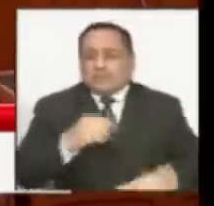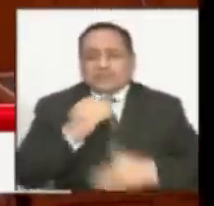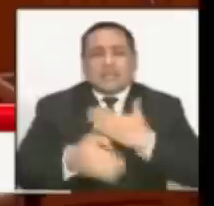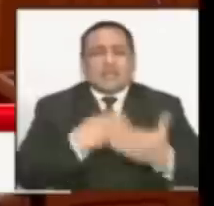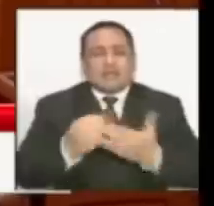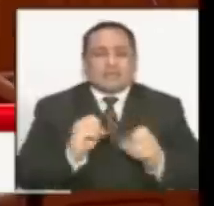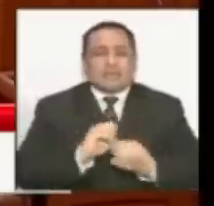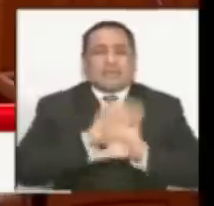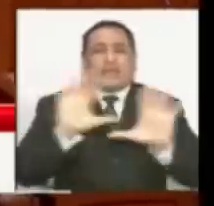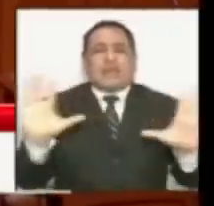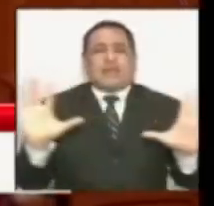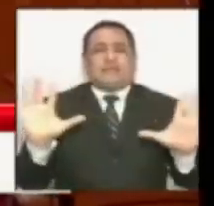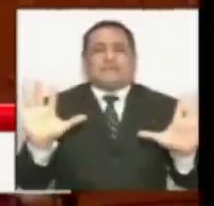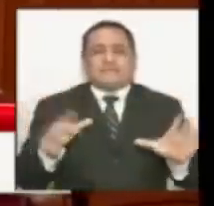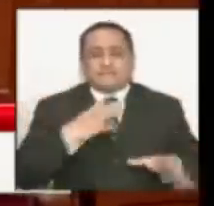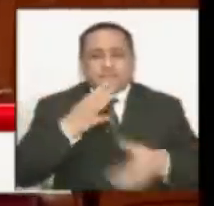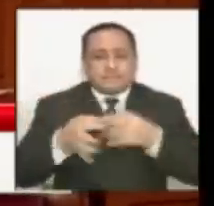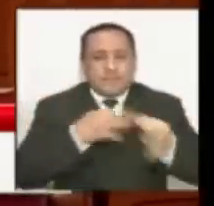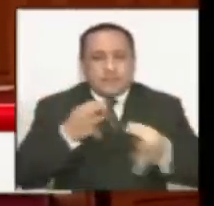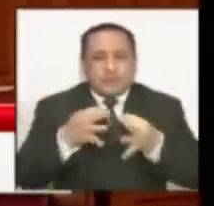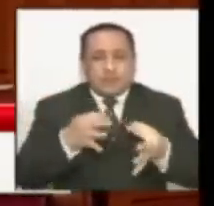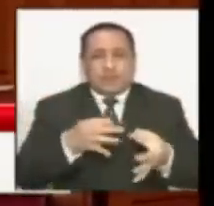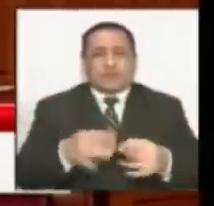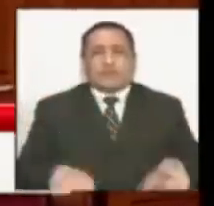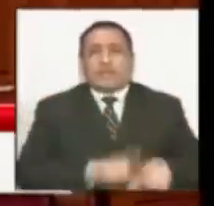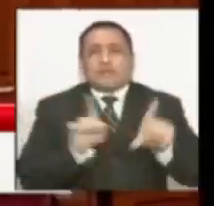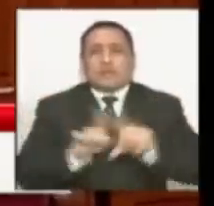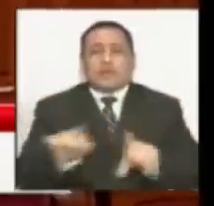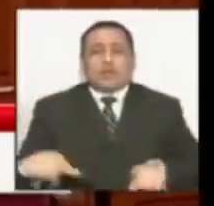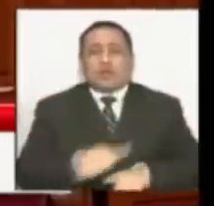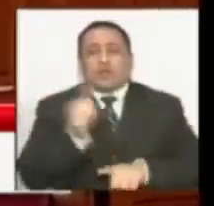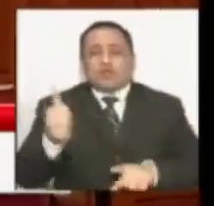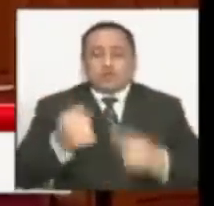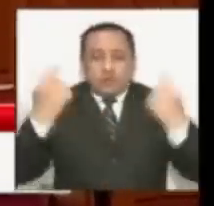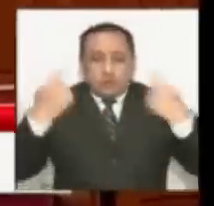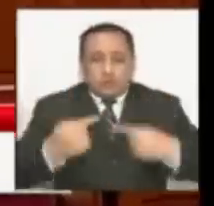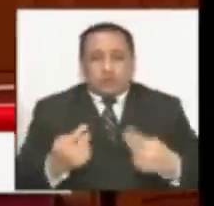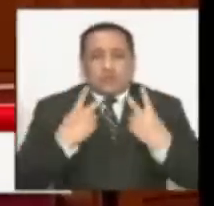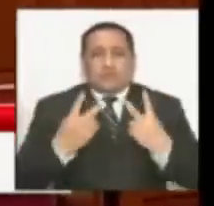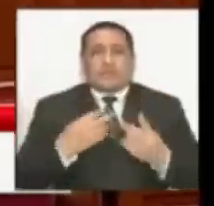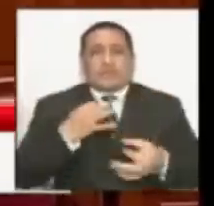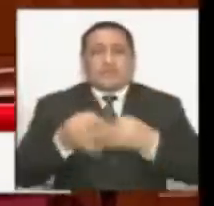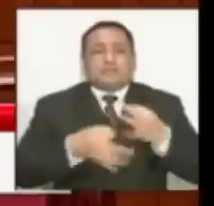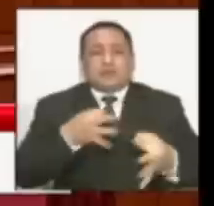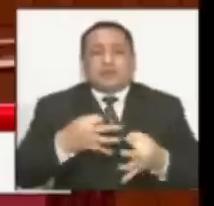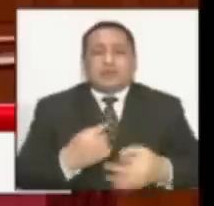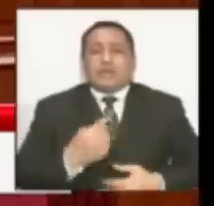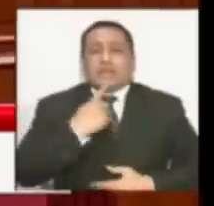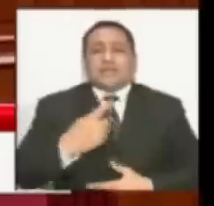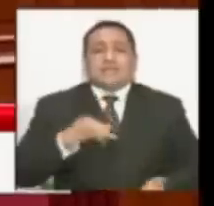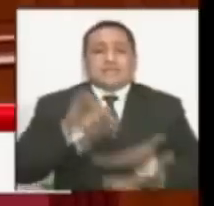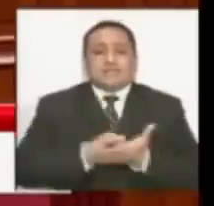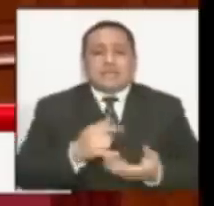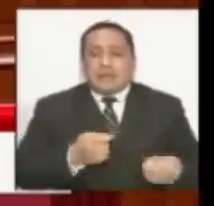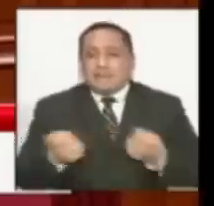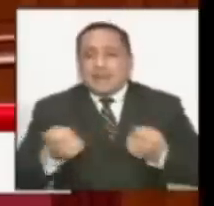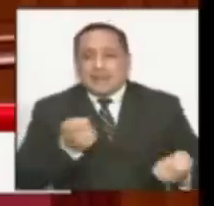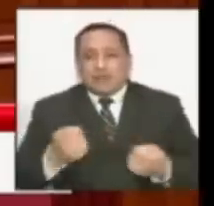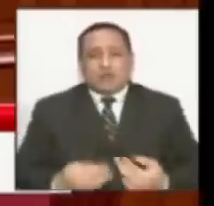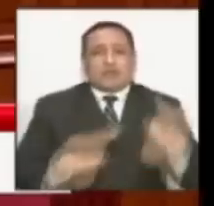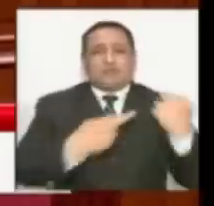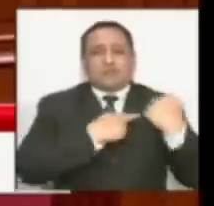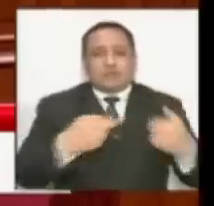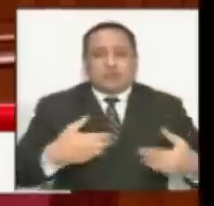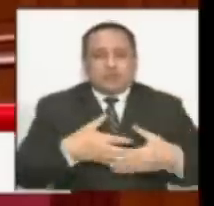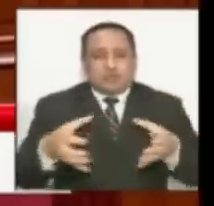Congreso, desde el Ejecutivo, tomar las medidas, hacer las acciones para que esto no vuelva a suceder.